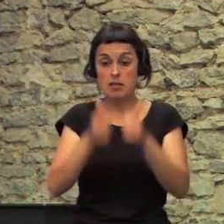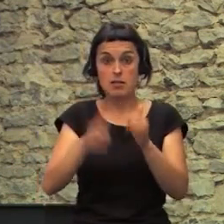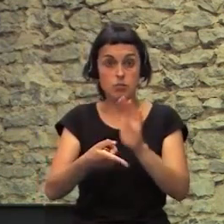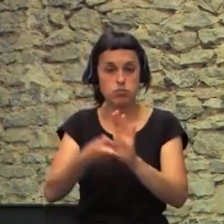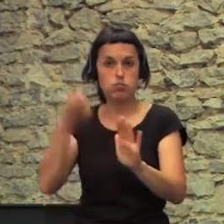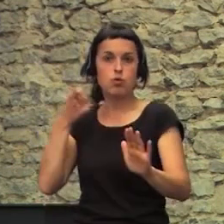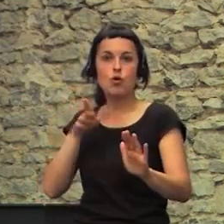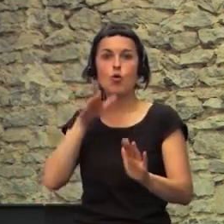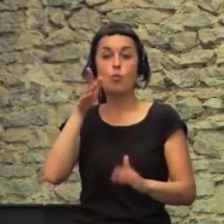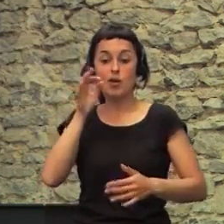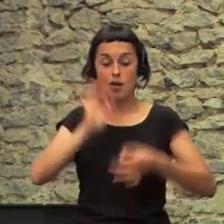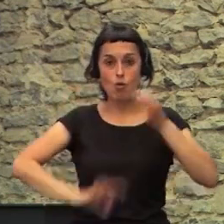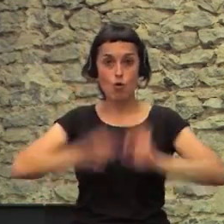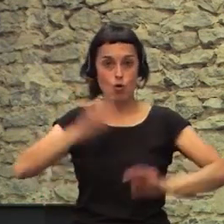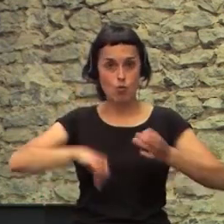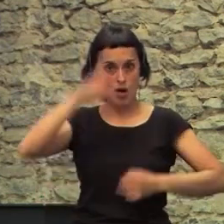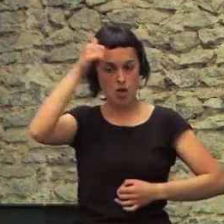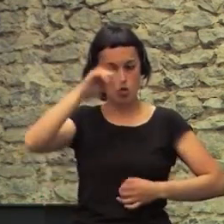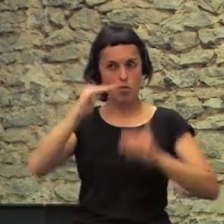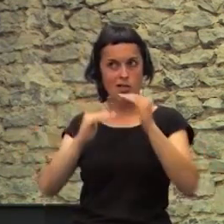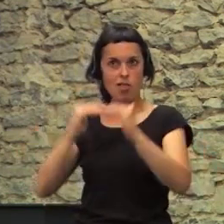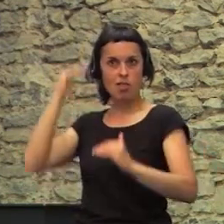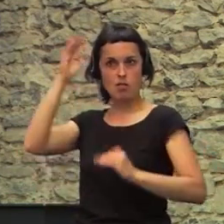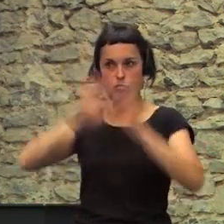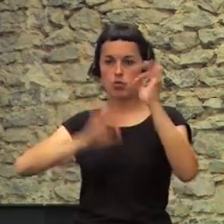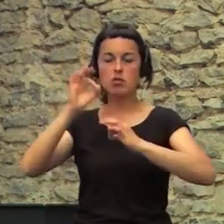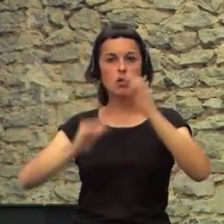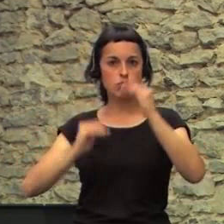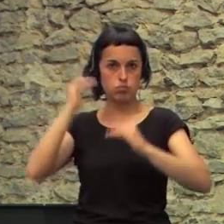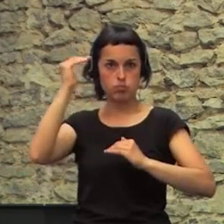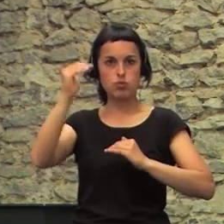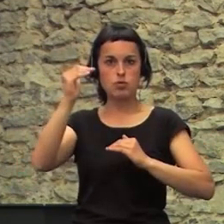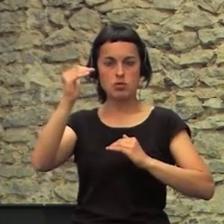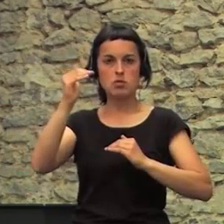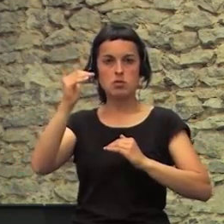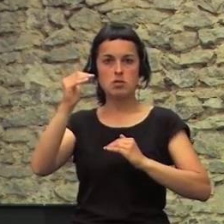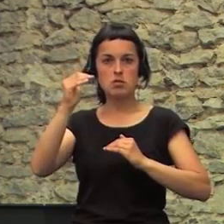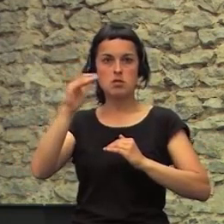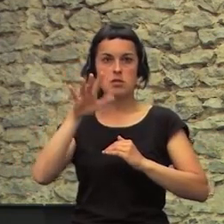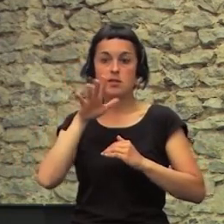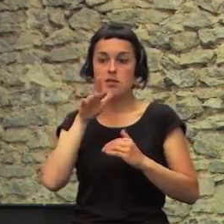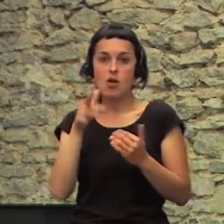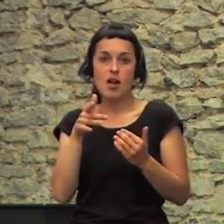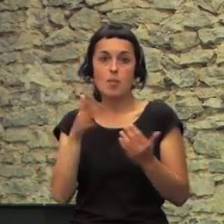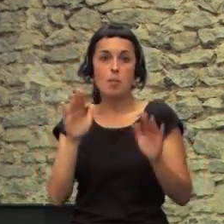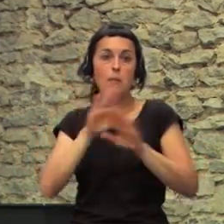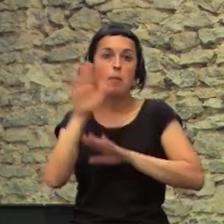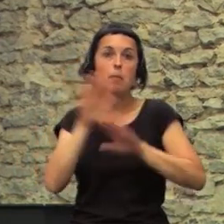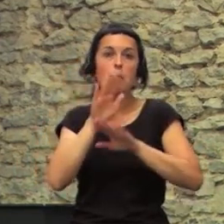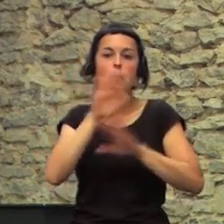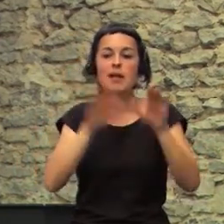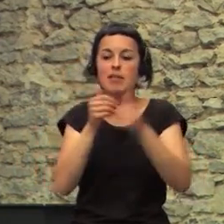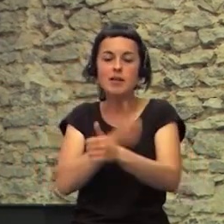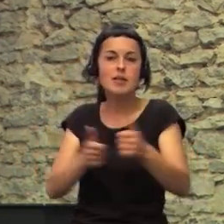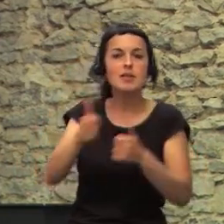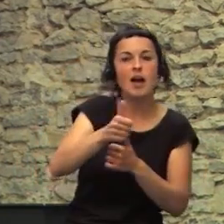testosterona los tenía altos y como la ley que rige ahora en el deporte es el hiperandrogenismo, tener las testosterona alta, que es lo único, parece ser, que mide la ventaja